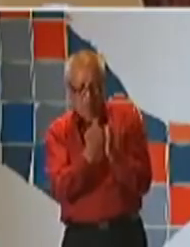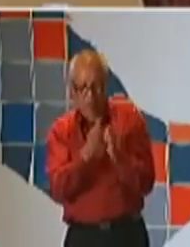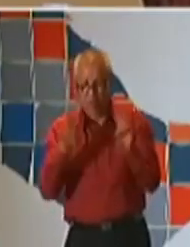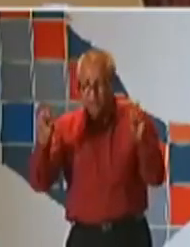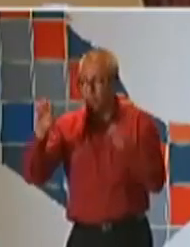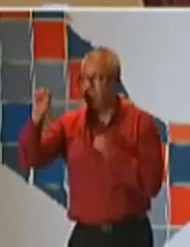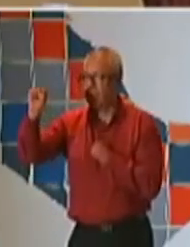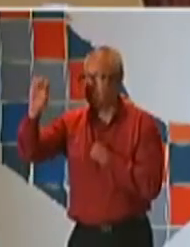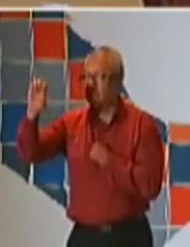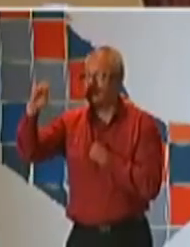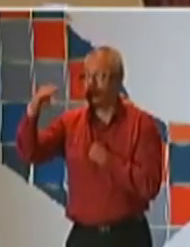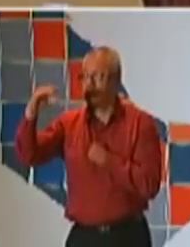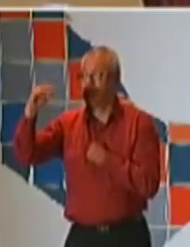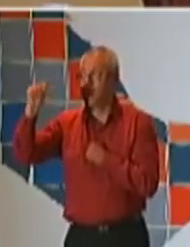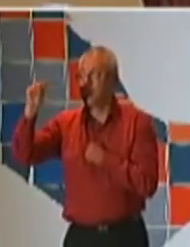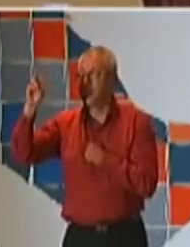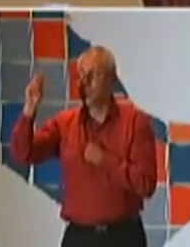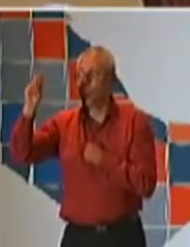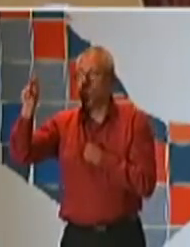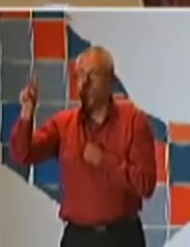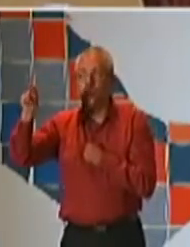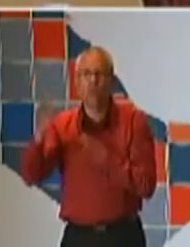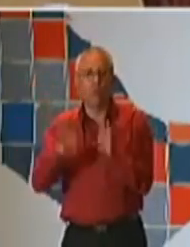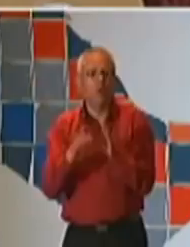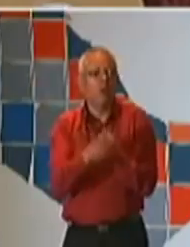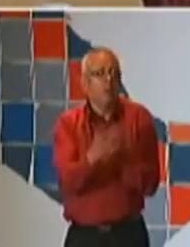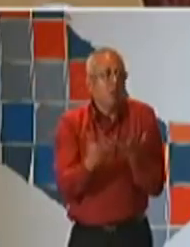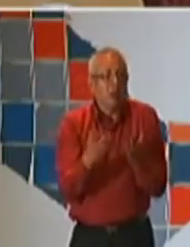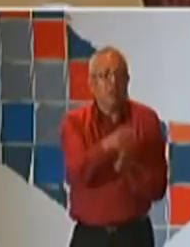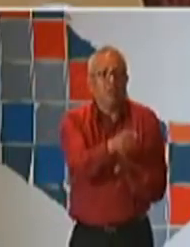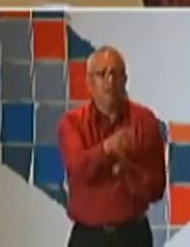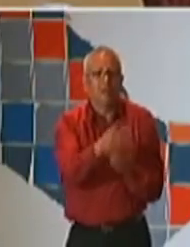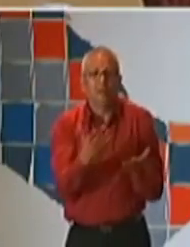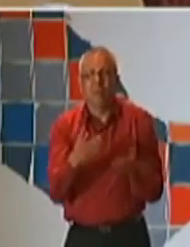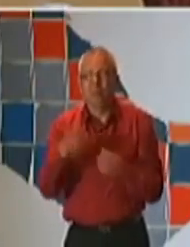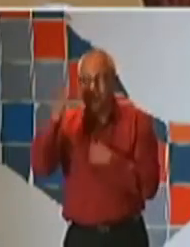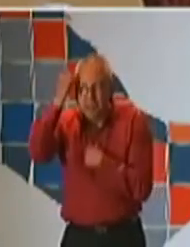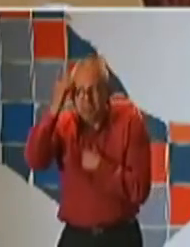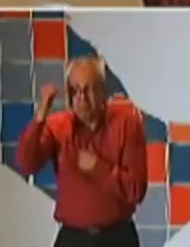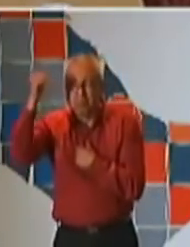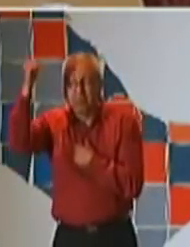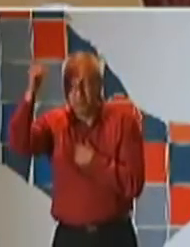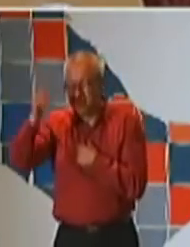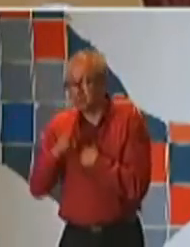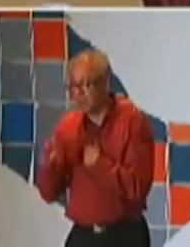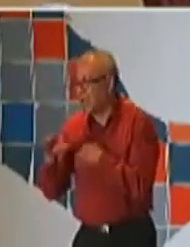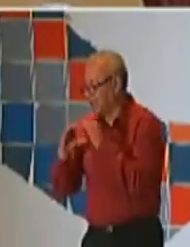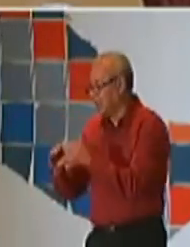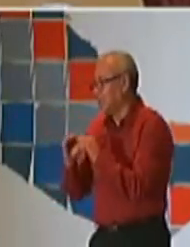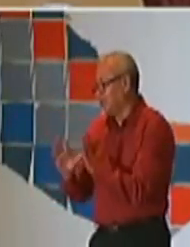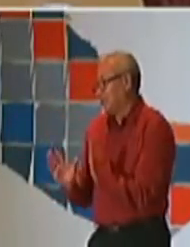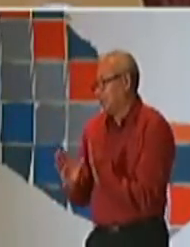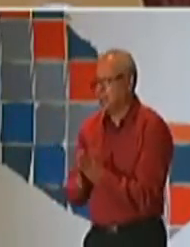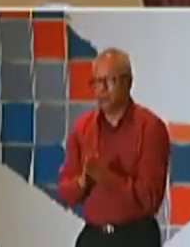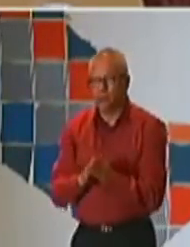decir que los trabajadores están librados a la buena de Dios la estabilidad laboral y los demás derechos